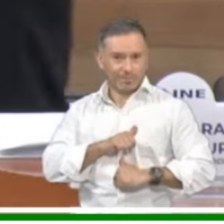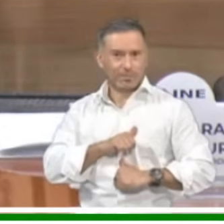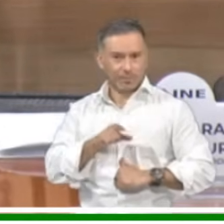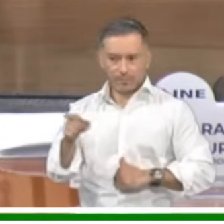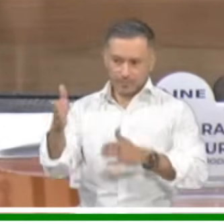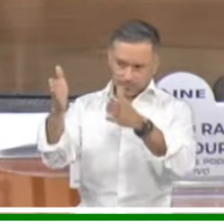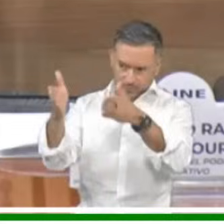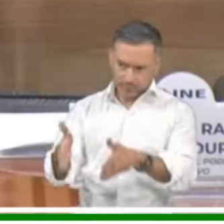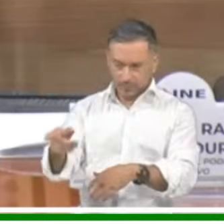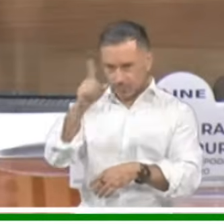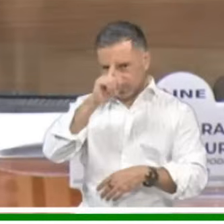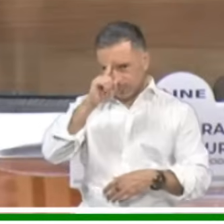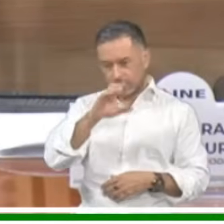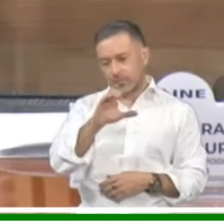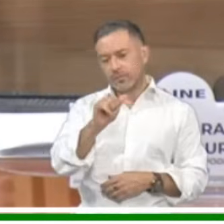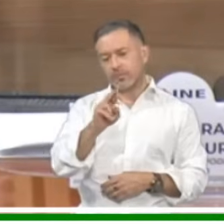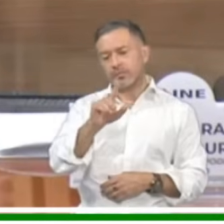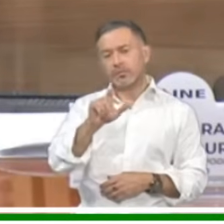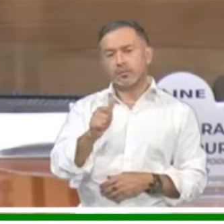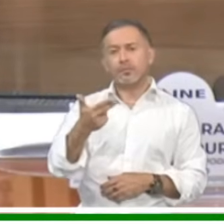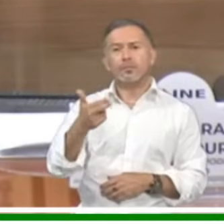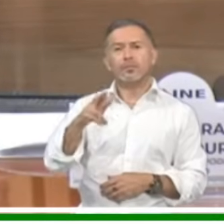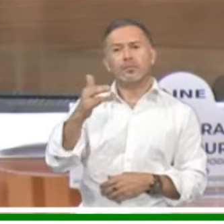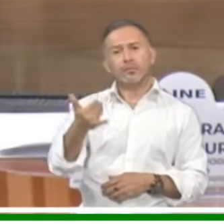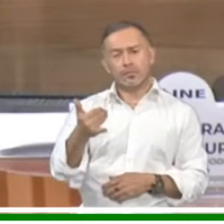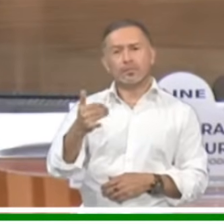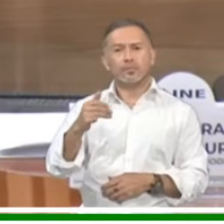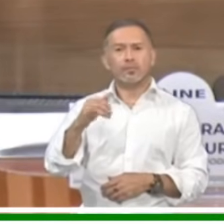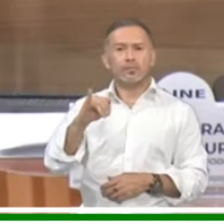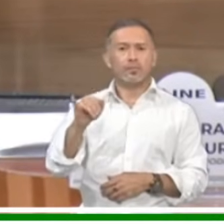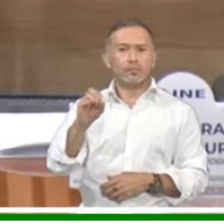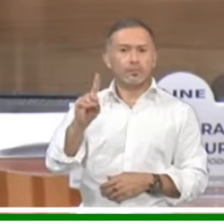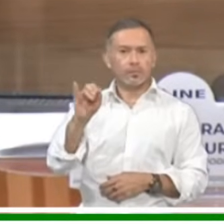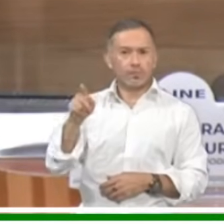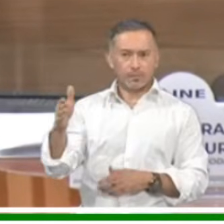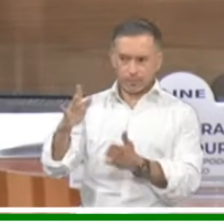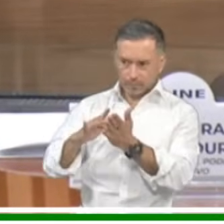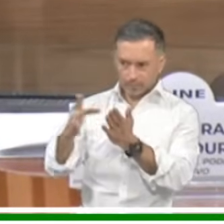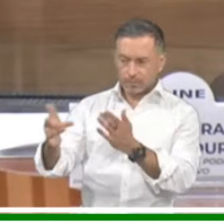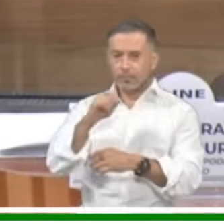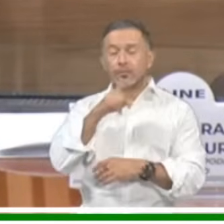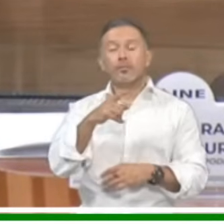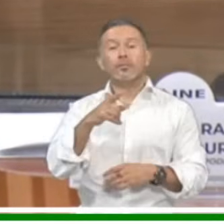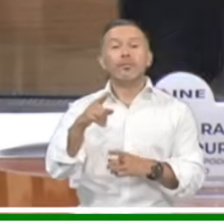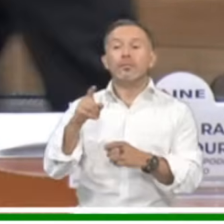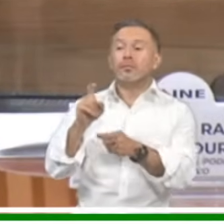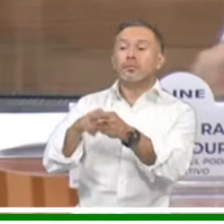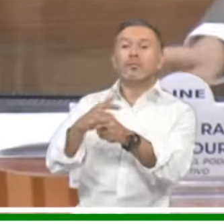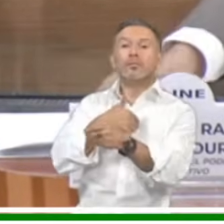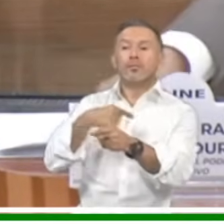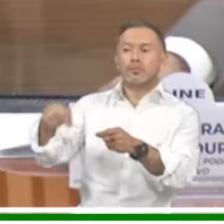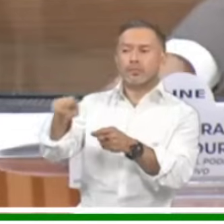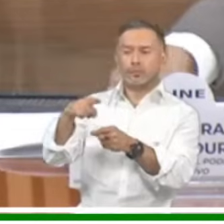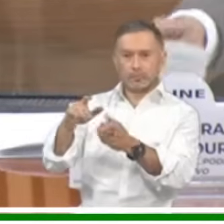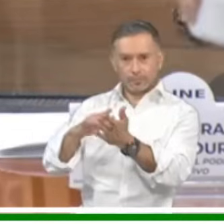la consejera electoral Carla Astrid Humphrey Jordán, y por supuesto a las y a los consejeros que la conforman, así como